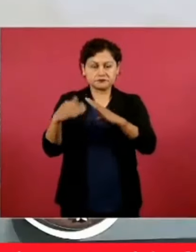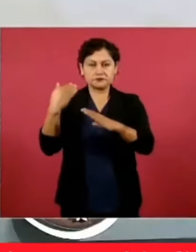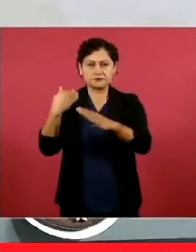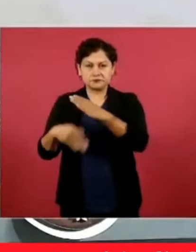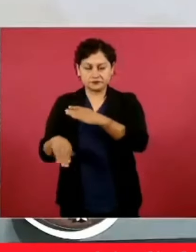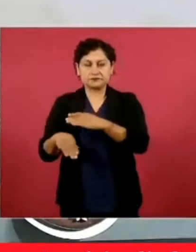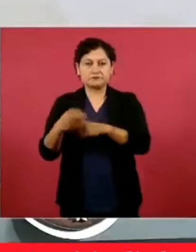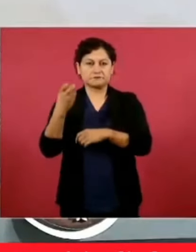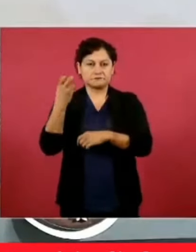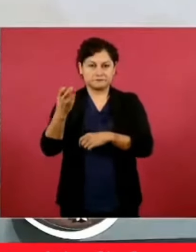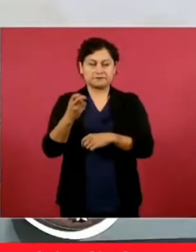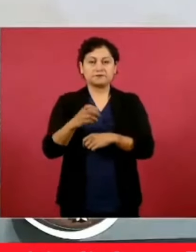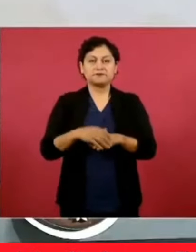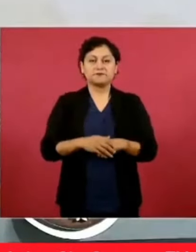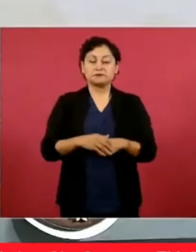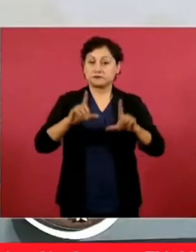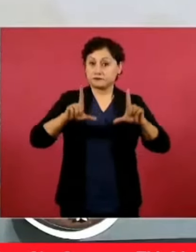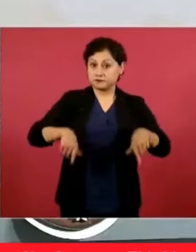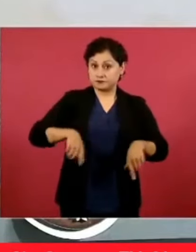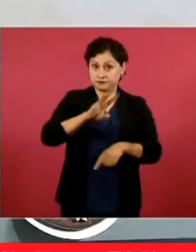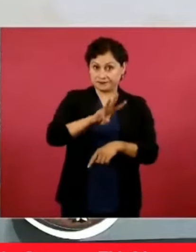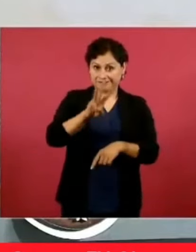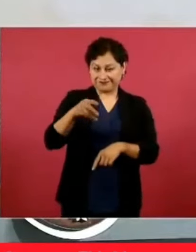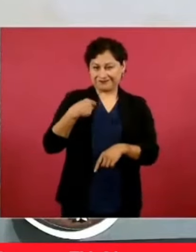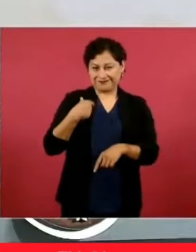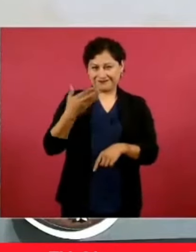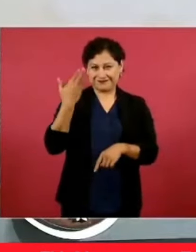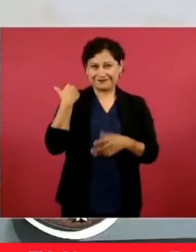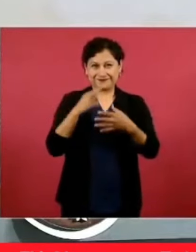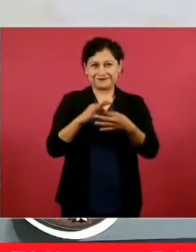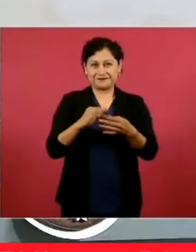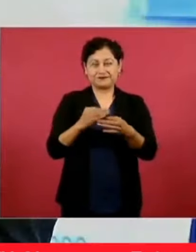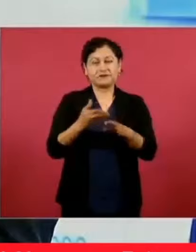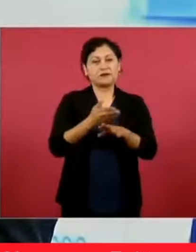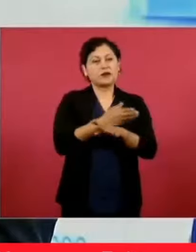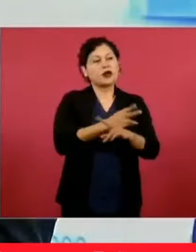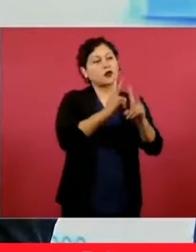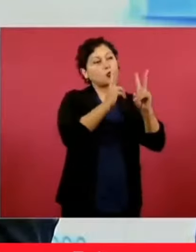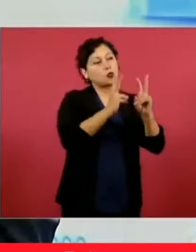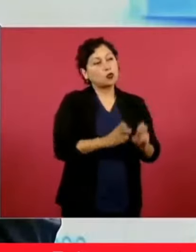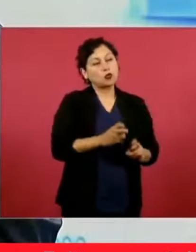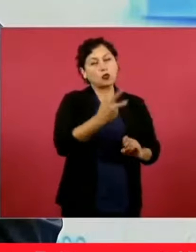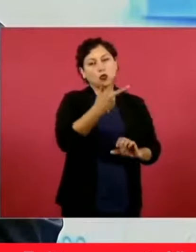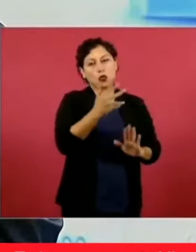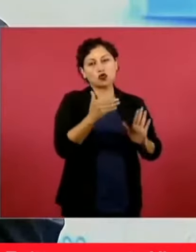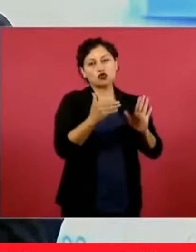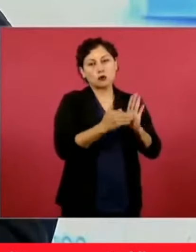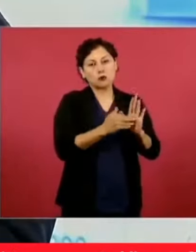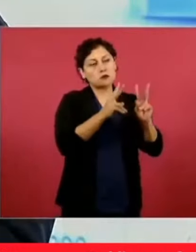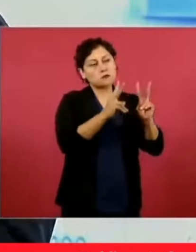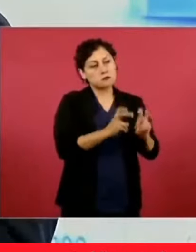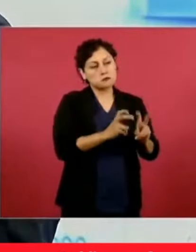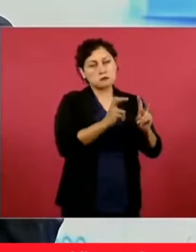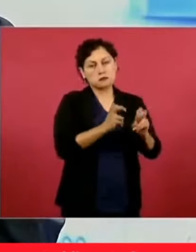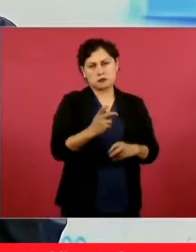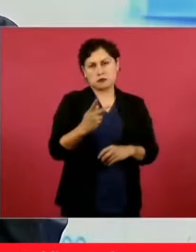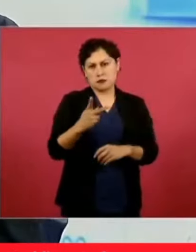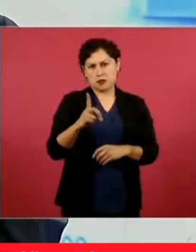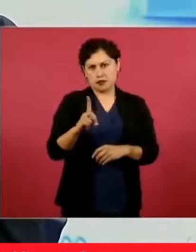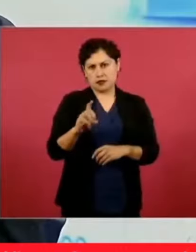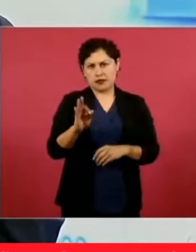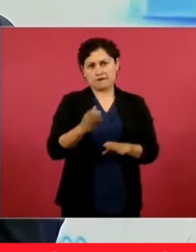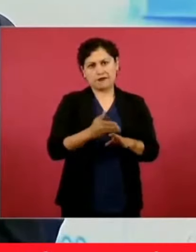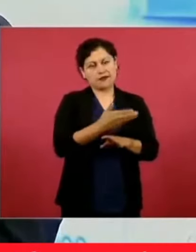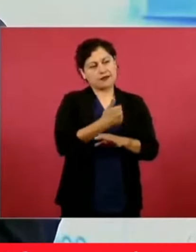38,873. En la página web, comentaba, se descargaban 8,000 ejemplares en PDF hace